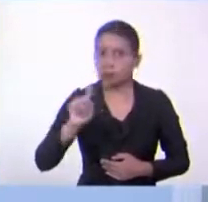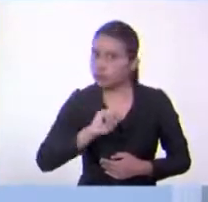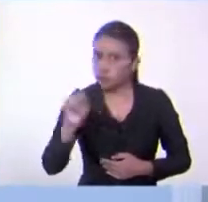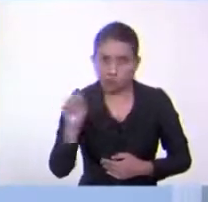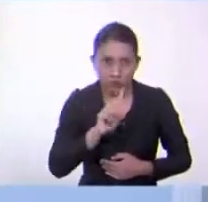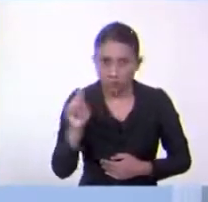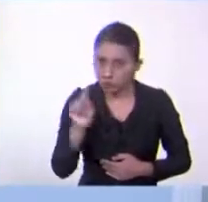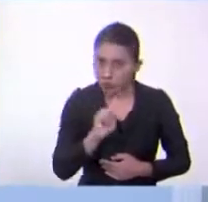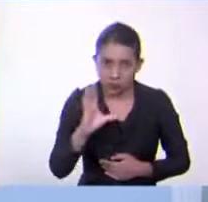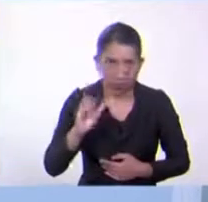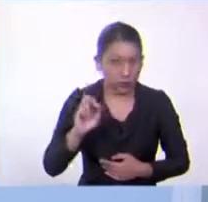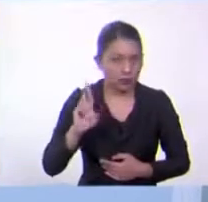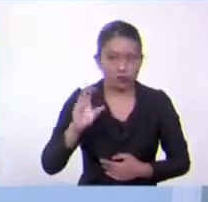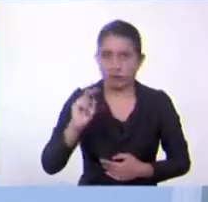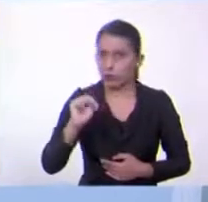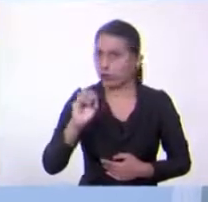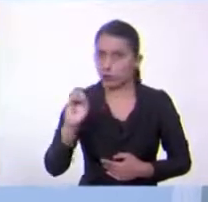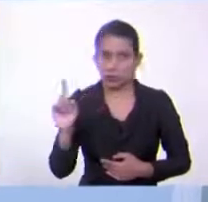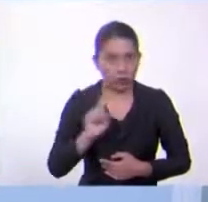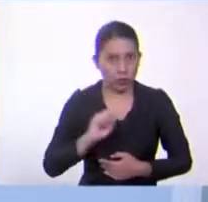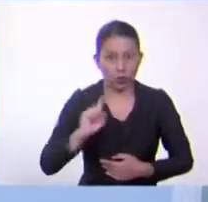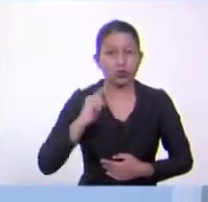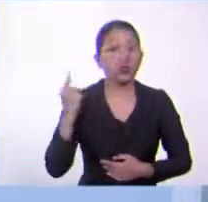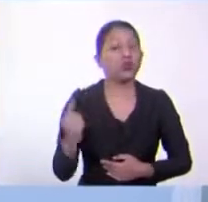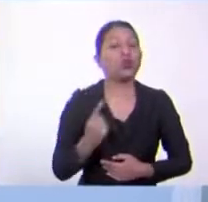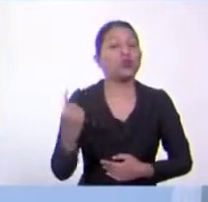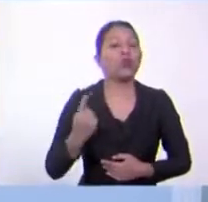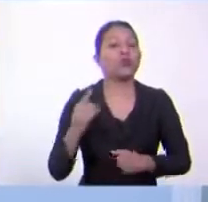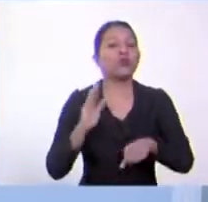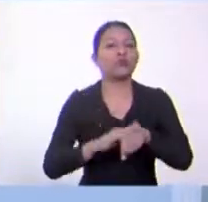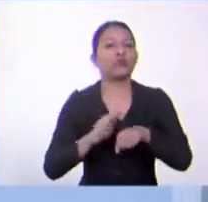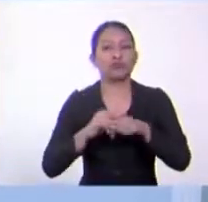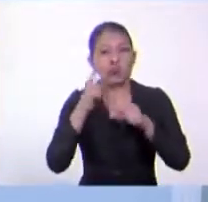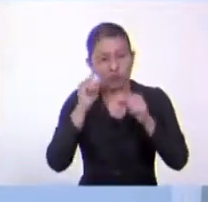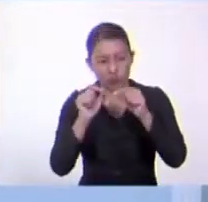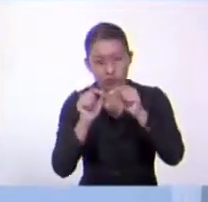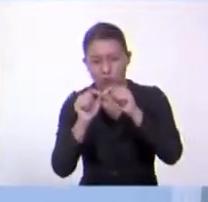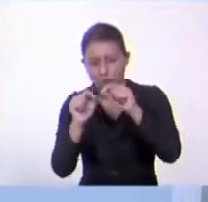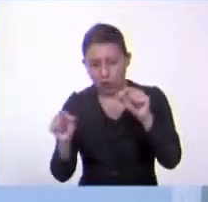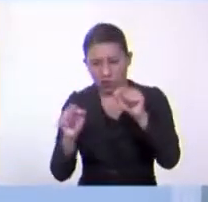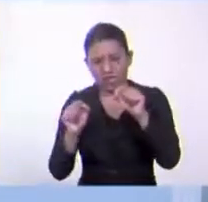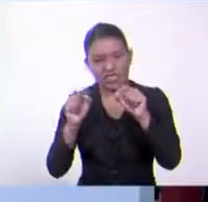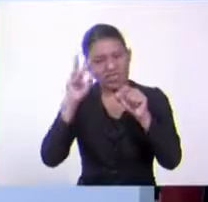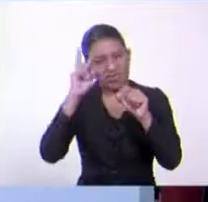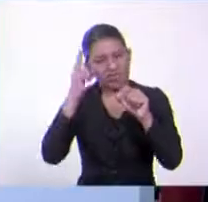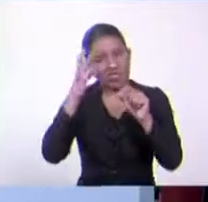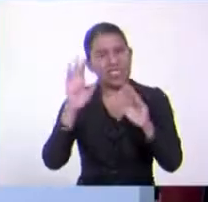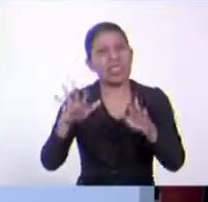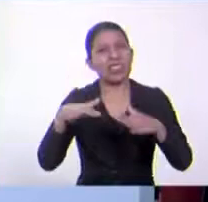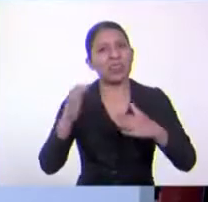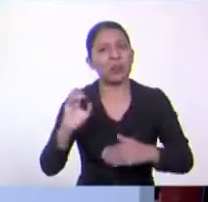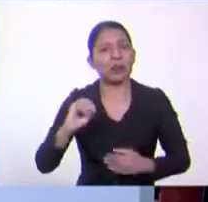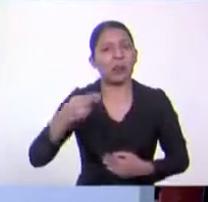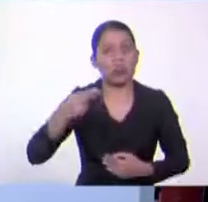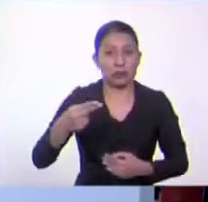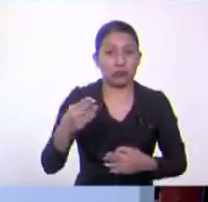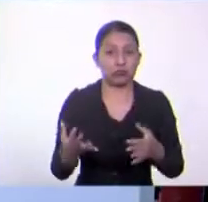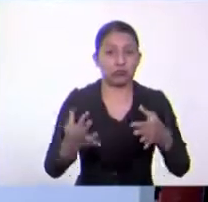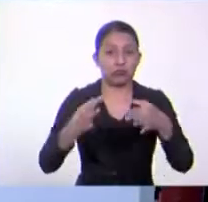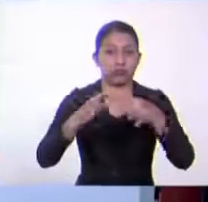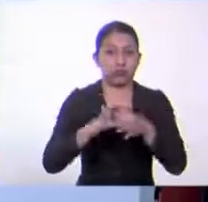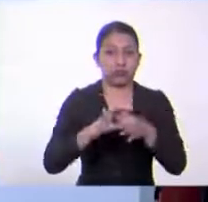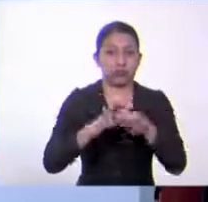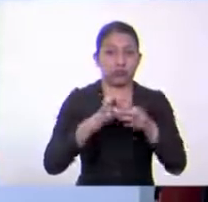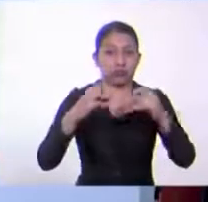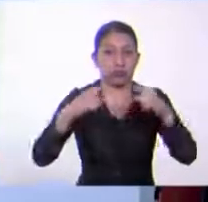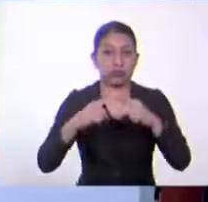un carbono. Simplemente es la rayita que me indica que este OH está enlazada a este